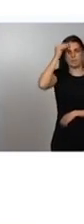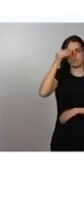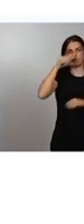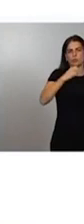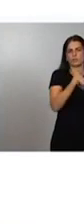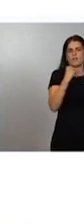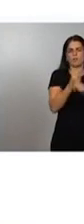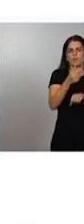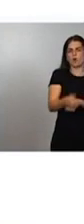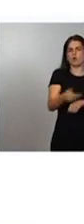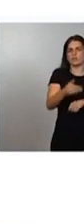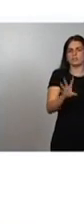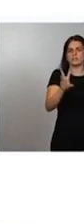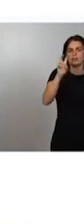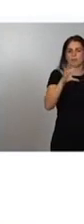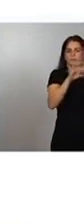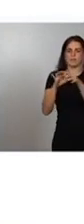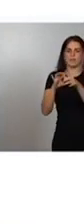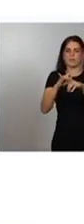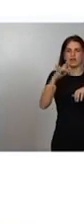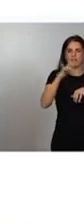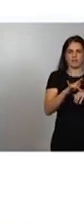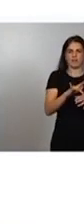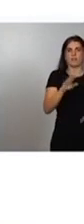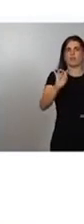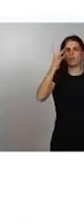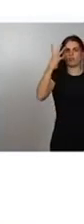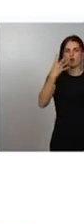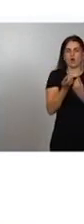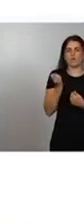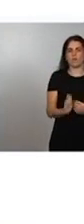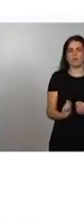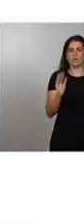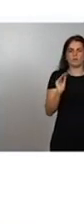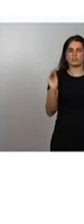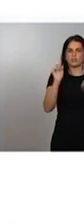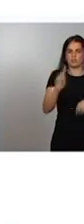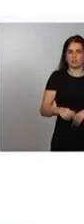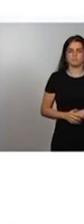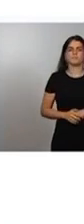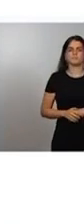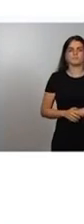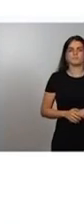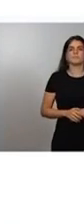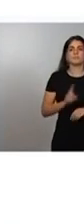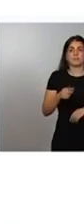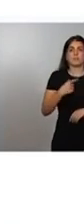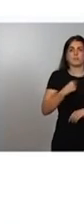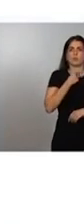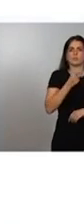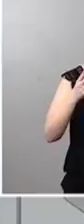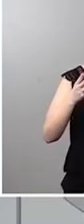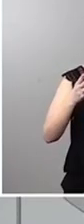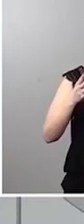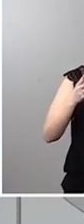y aspirarían a mantener una especie de soberanía nominal con ninguna competencia por parte de la Administración